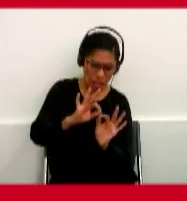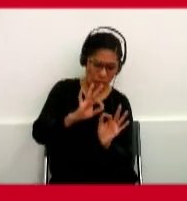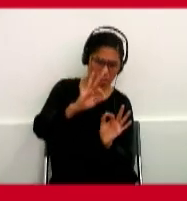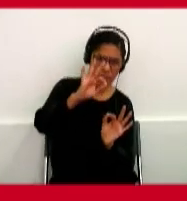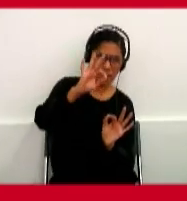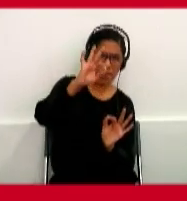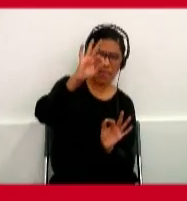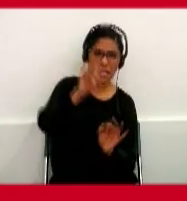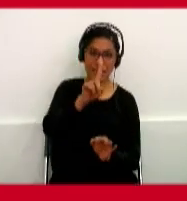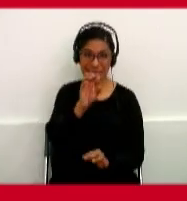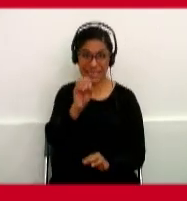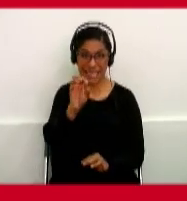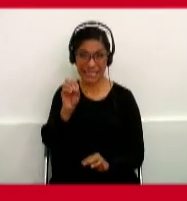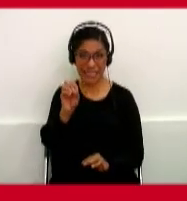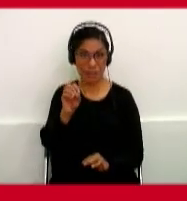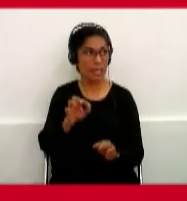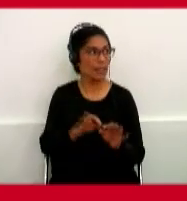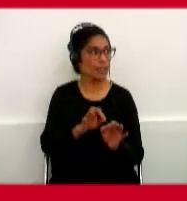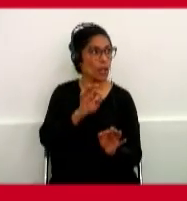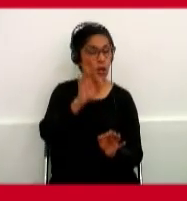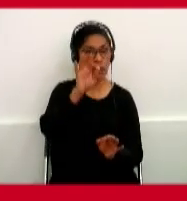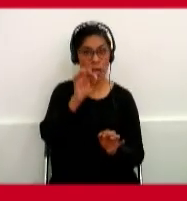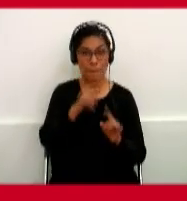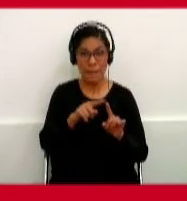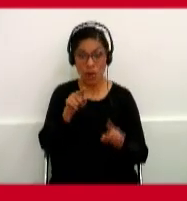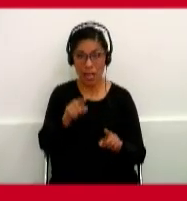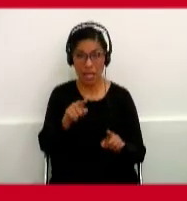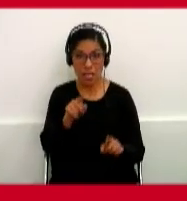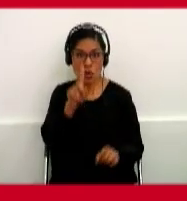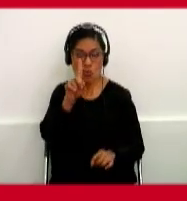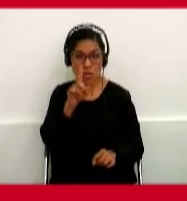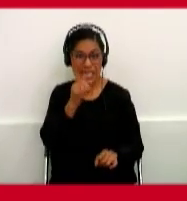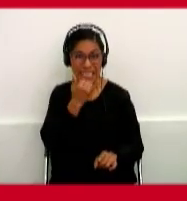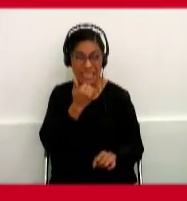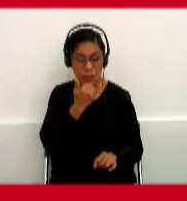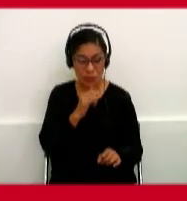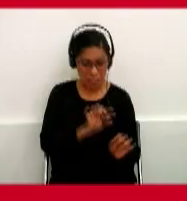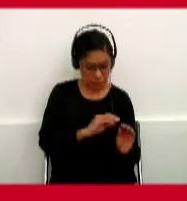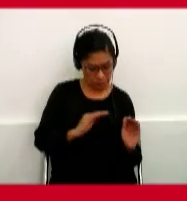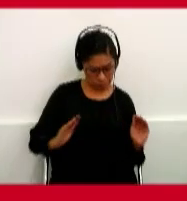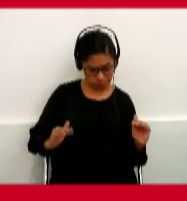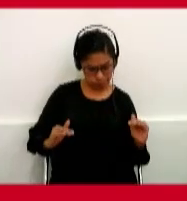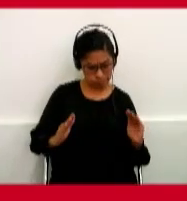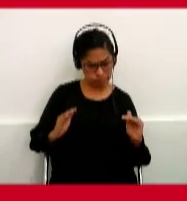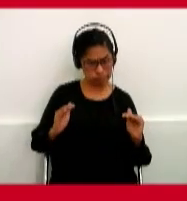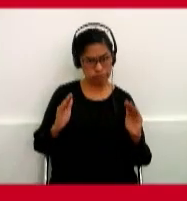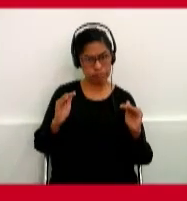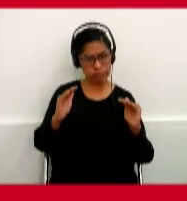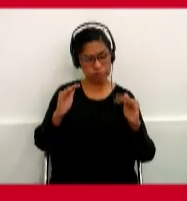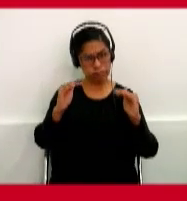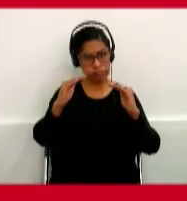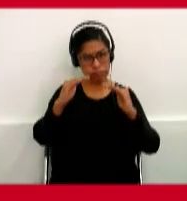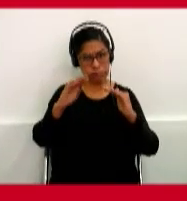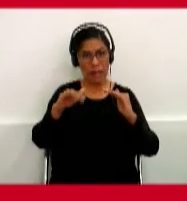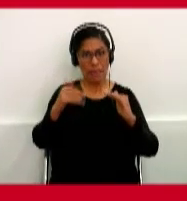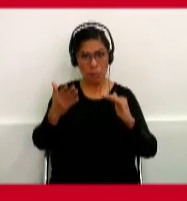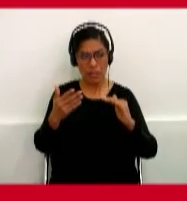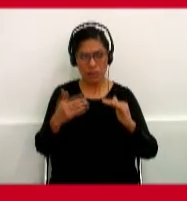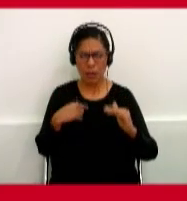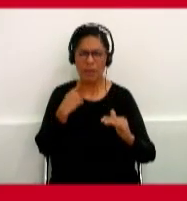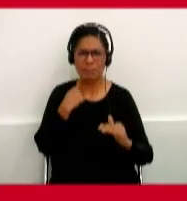este tipo, una falla de taludes en este tipo de estructuras, pues puede comprometer mucho, ¿no? Y podemos tener pérdidas